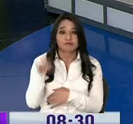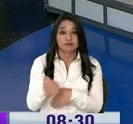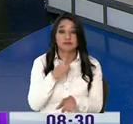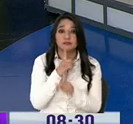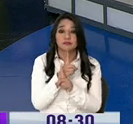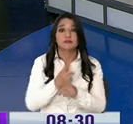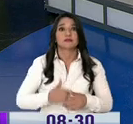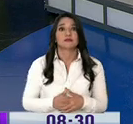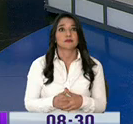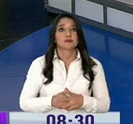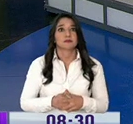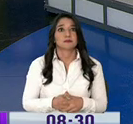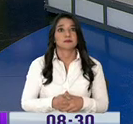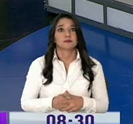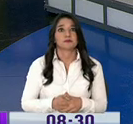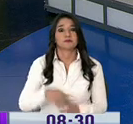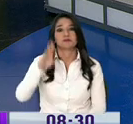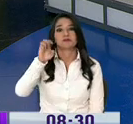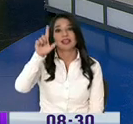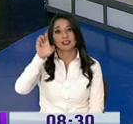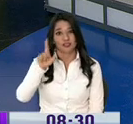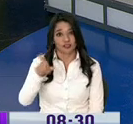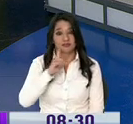Sobre todo con un tal Baldor utiliza usted.